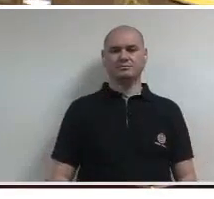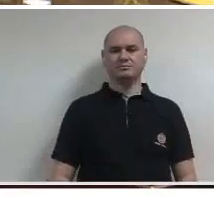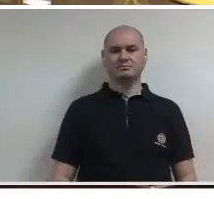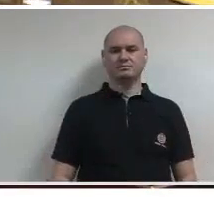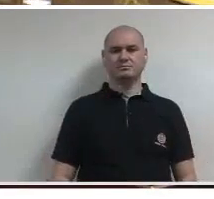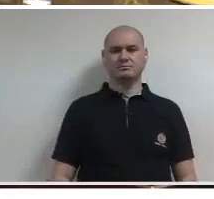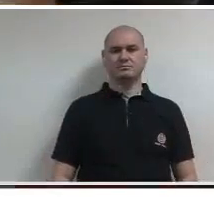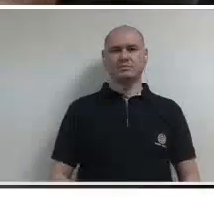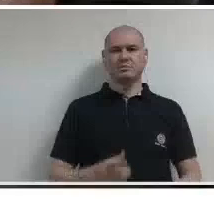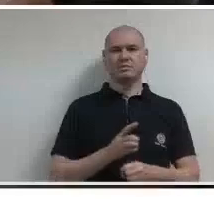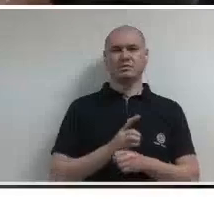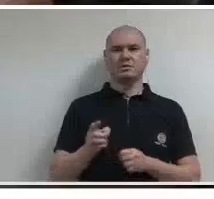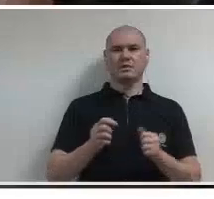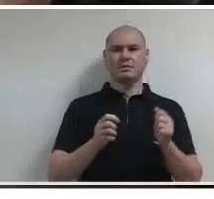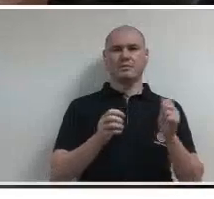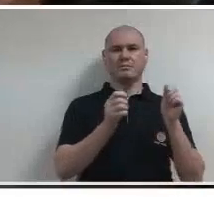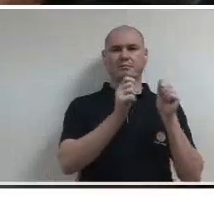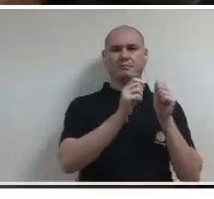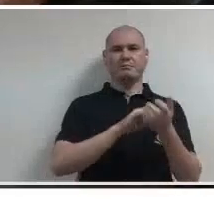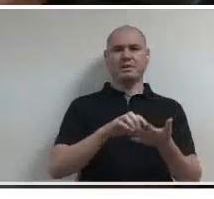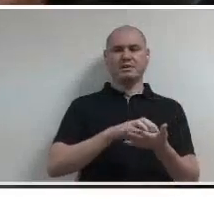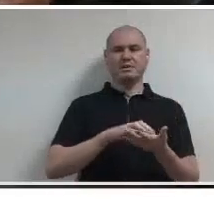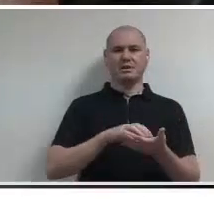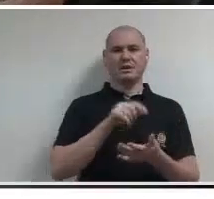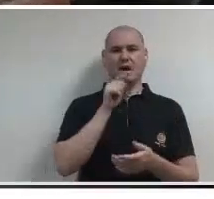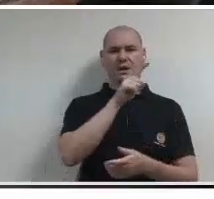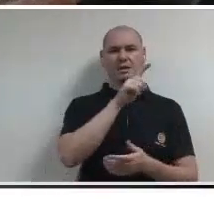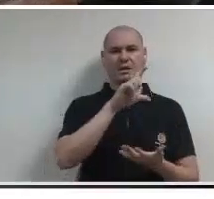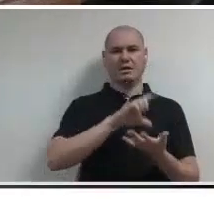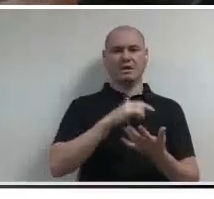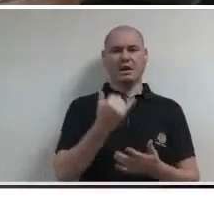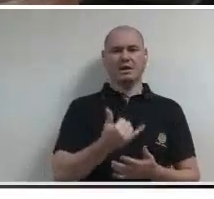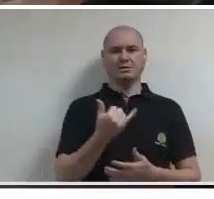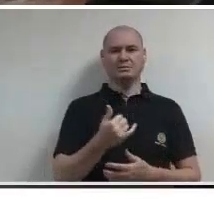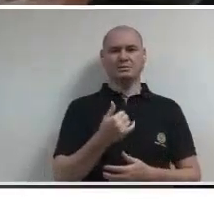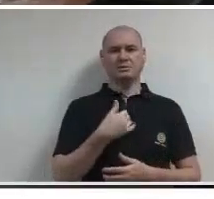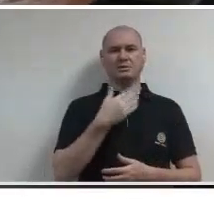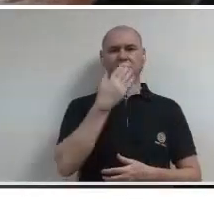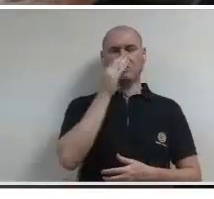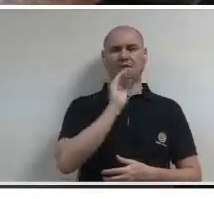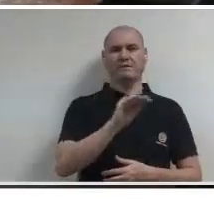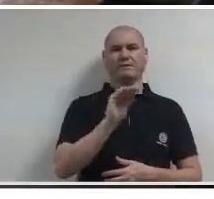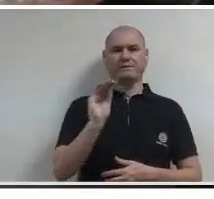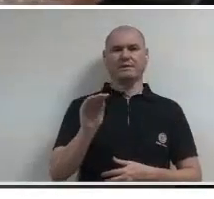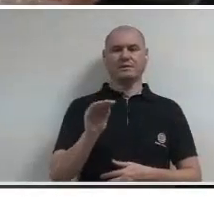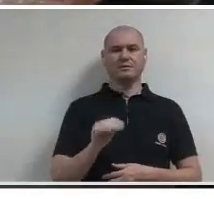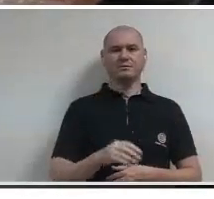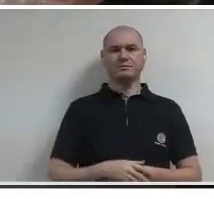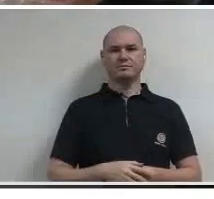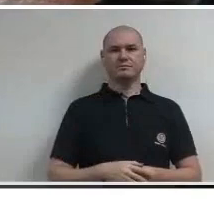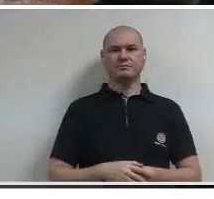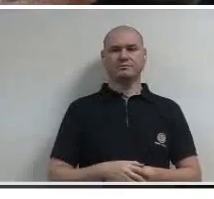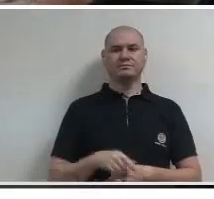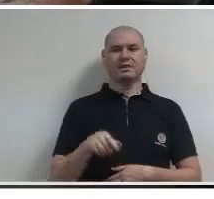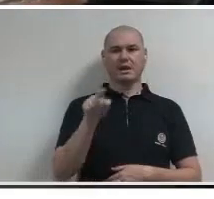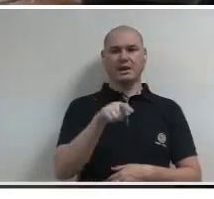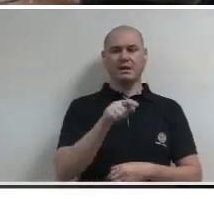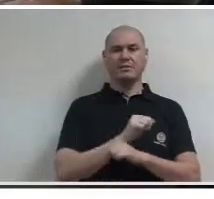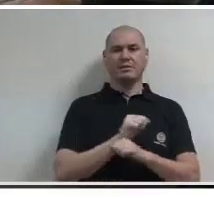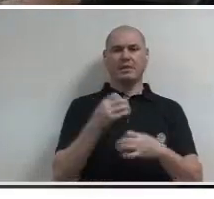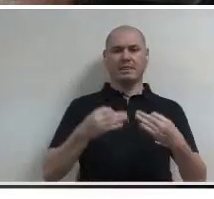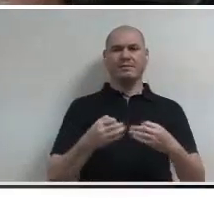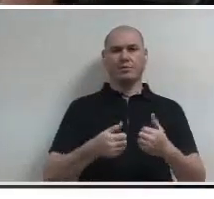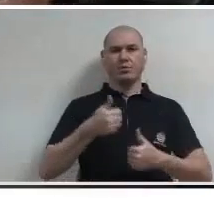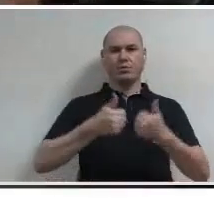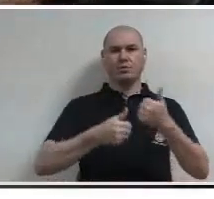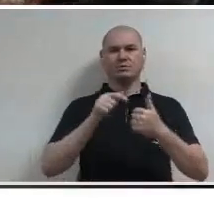Ya hubo el código secretaria actuaria, circunscripción presidente Aye, Omba, por página UPP, Jaupevare. Ja,